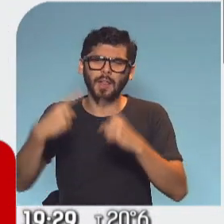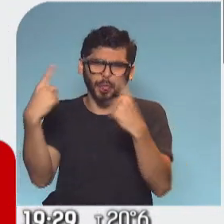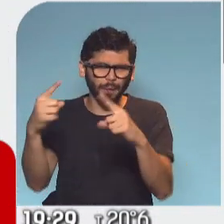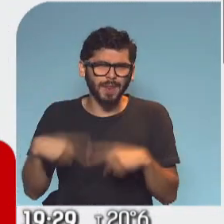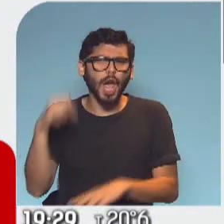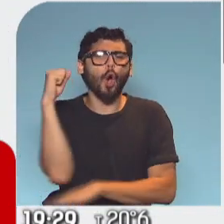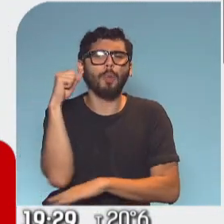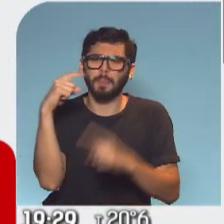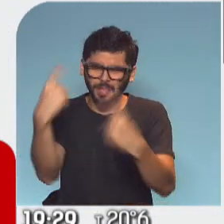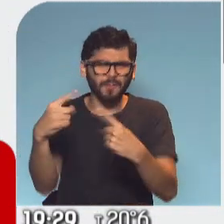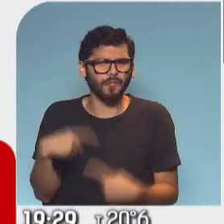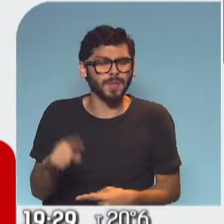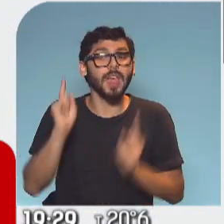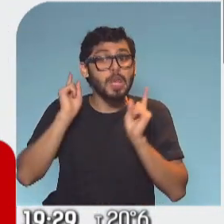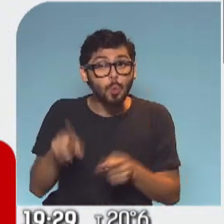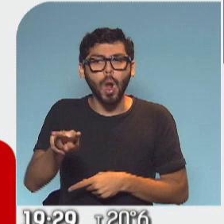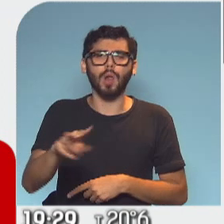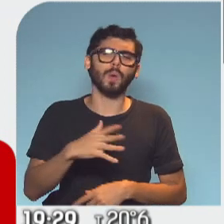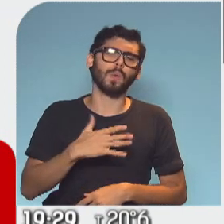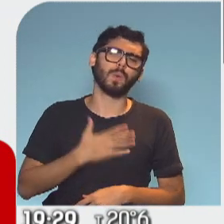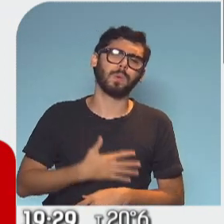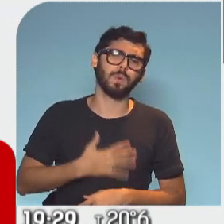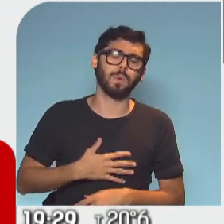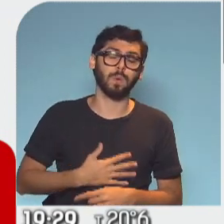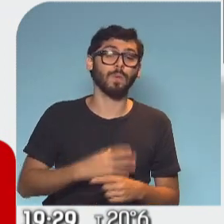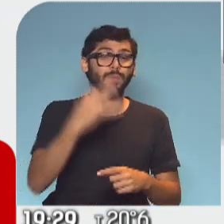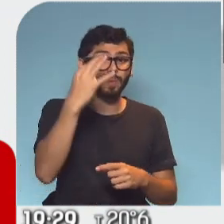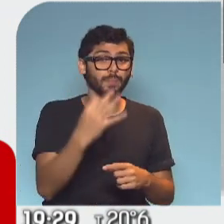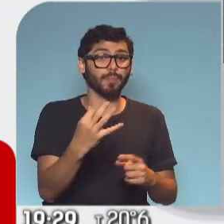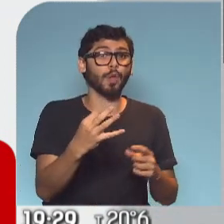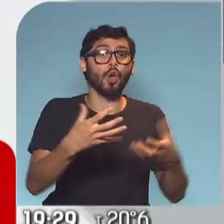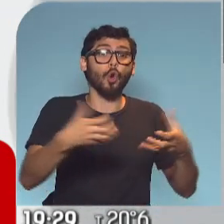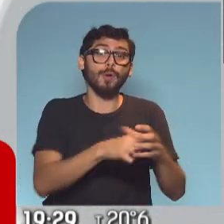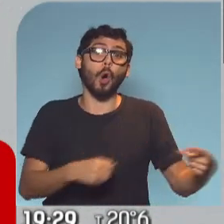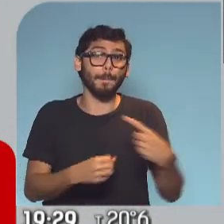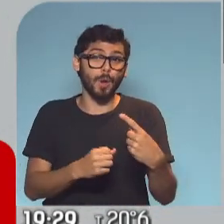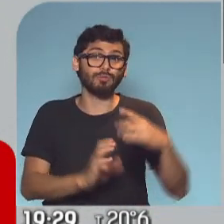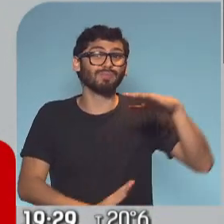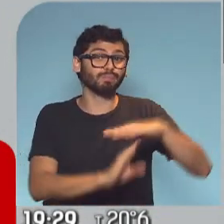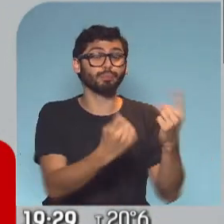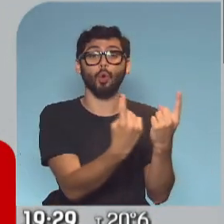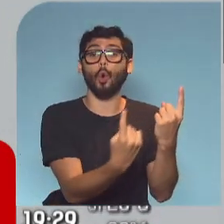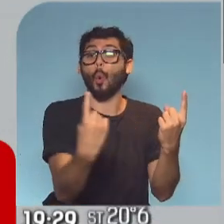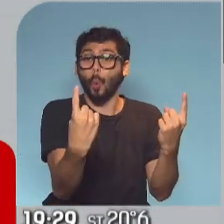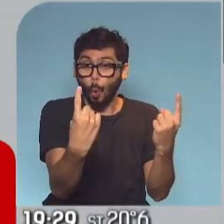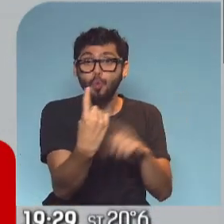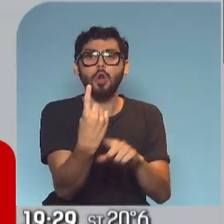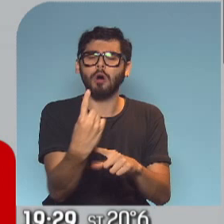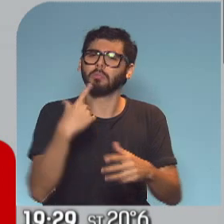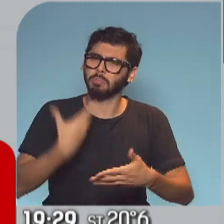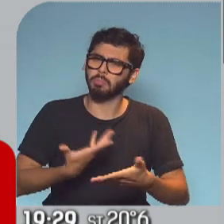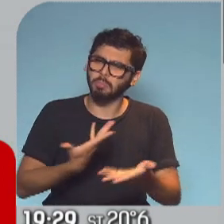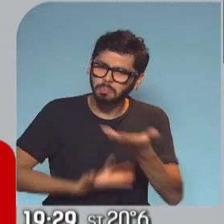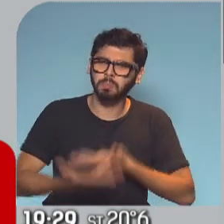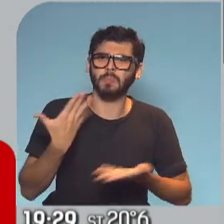que tenemos, resulta reconfortante que uno de los dos principales dirigentes de la oposición comparta sensibilidades, vivencias